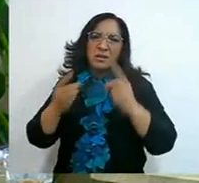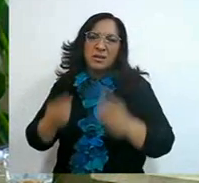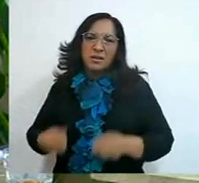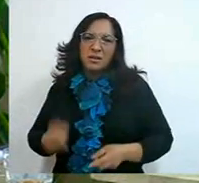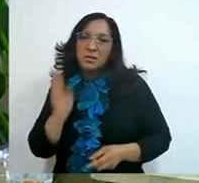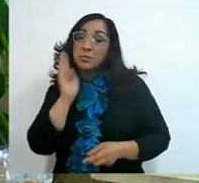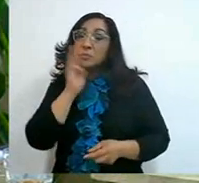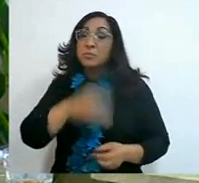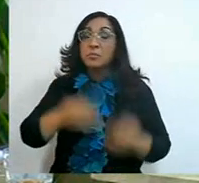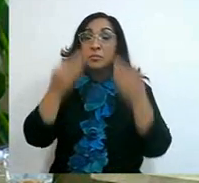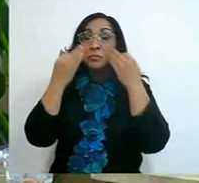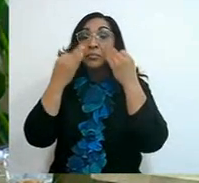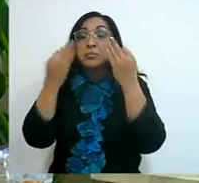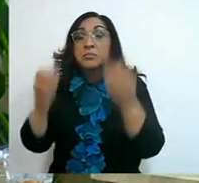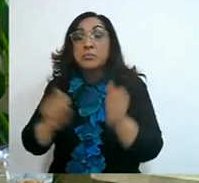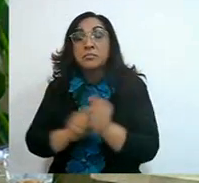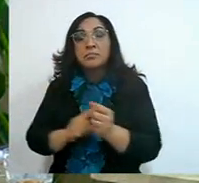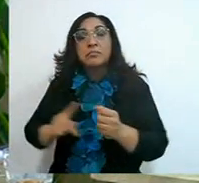alguien,